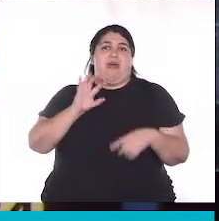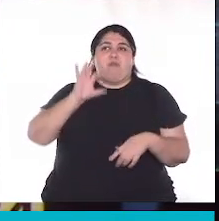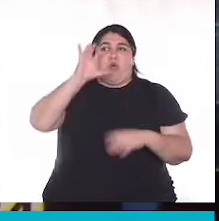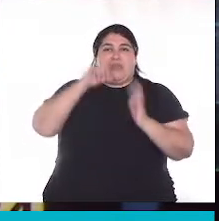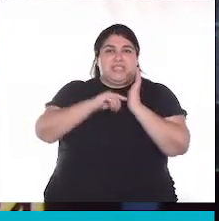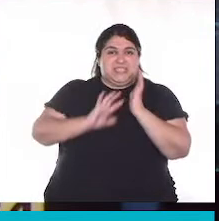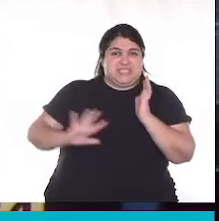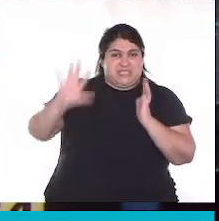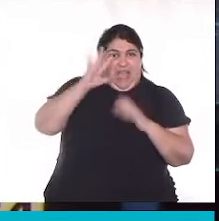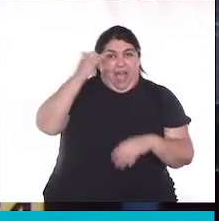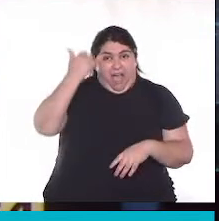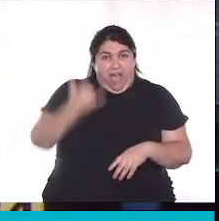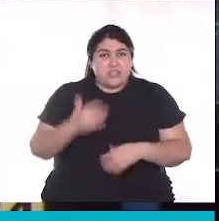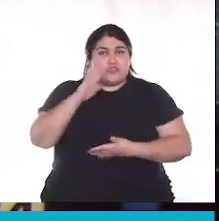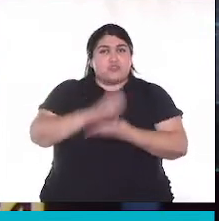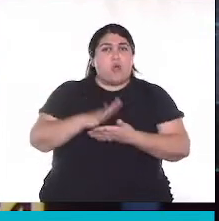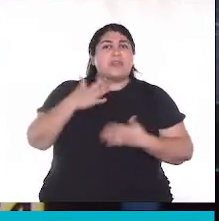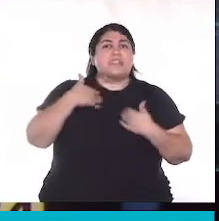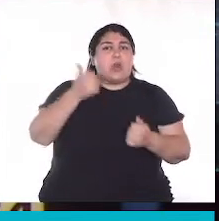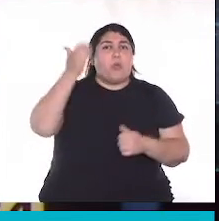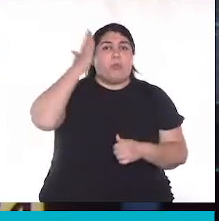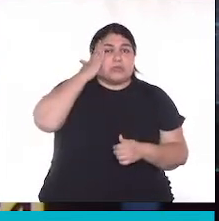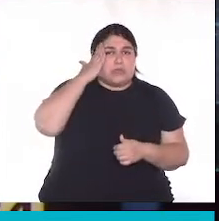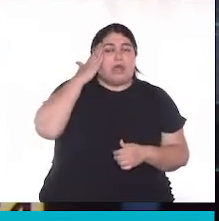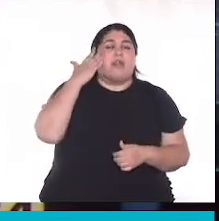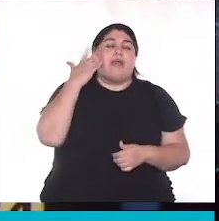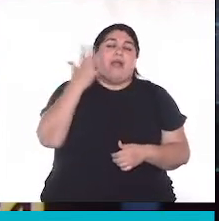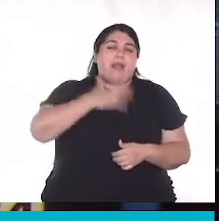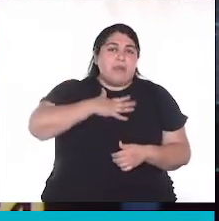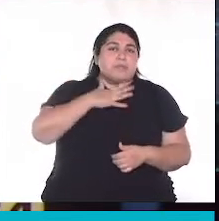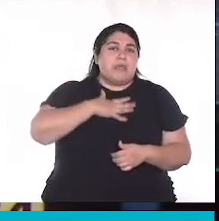sobre salud mental. Y lamentablemente